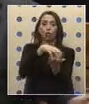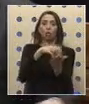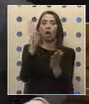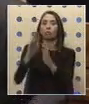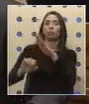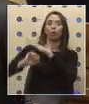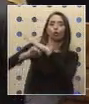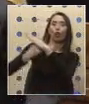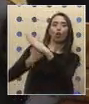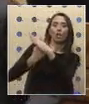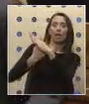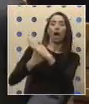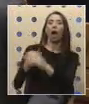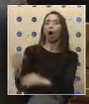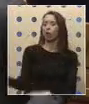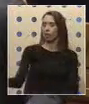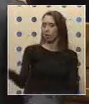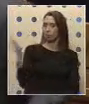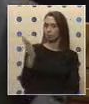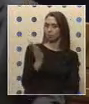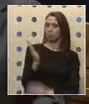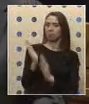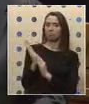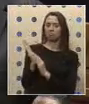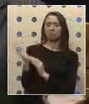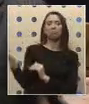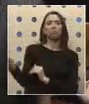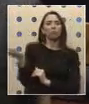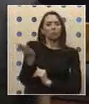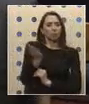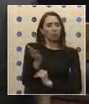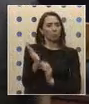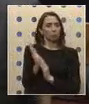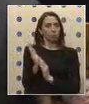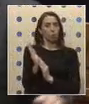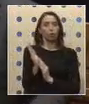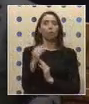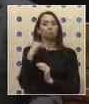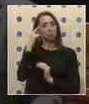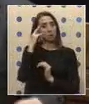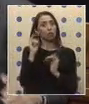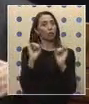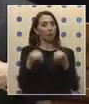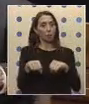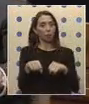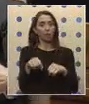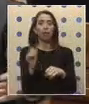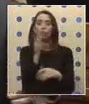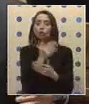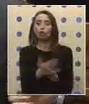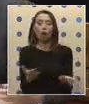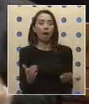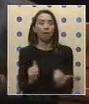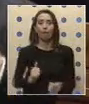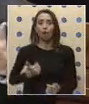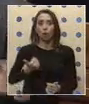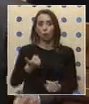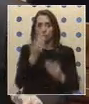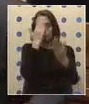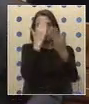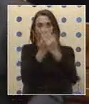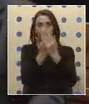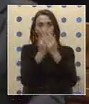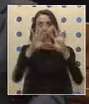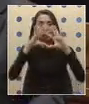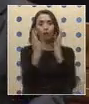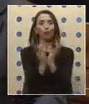vienen a proponer ahora? Ahora nos vienen a proponer, y yo creo que se va a aprobar, porque no hay voluntad de enfrentar globalmente el